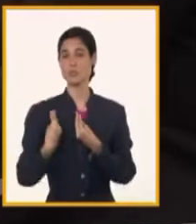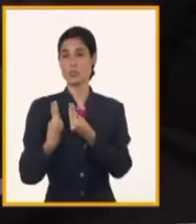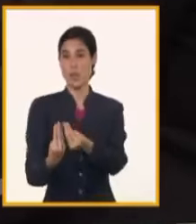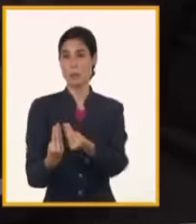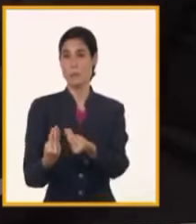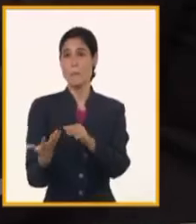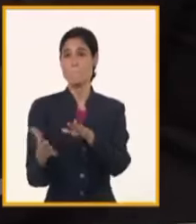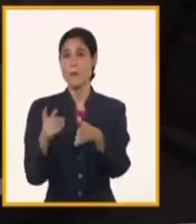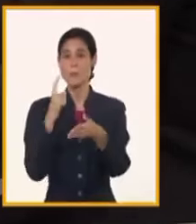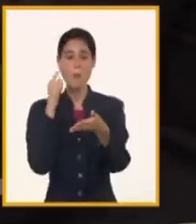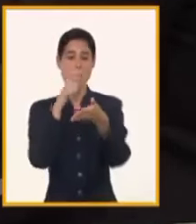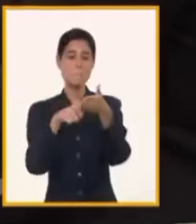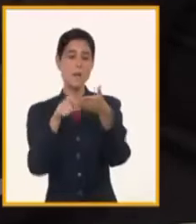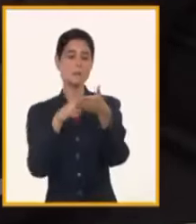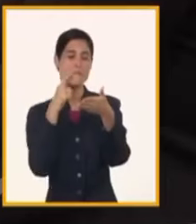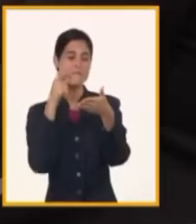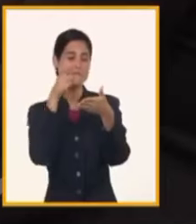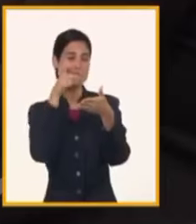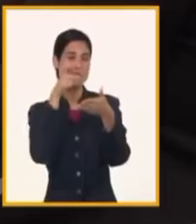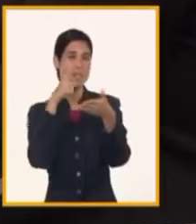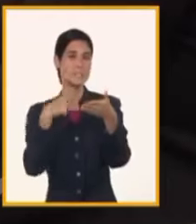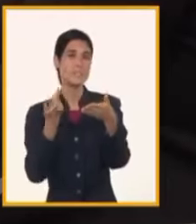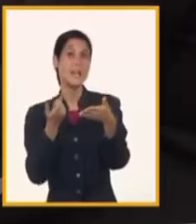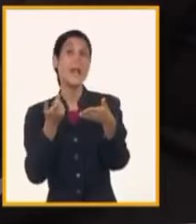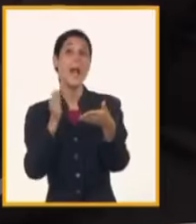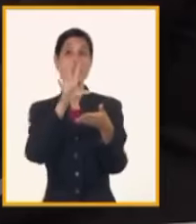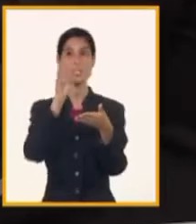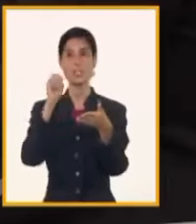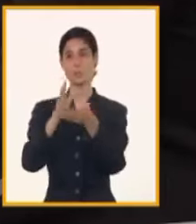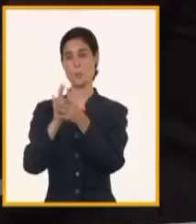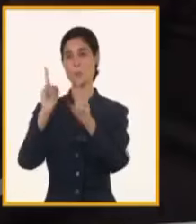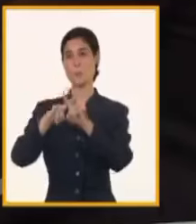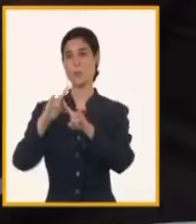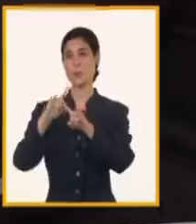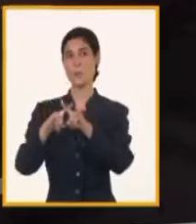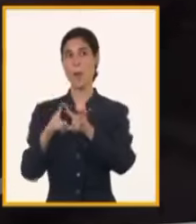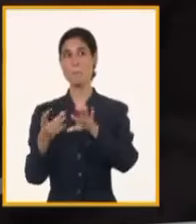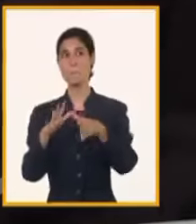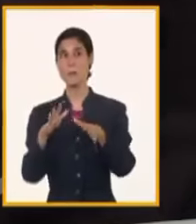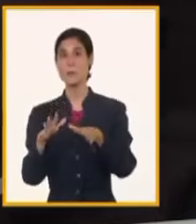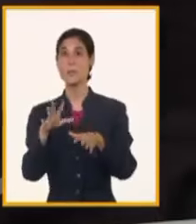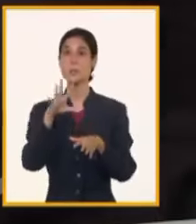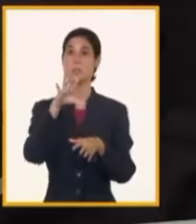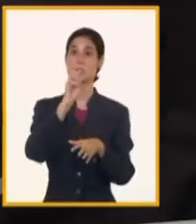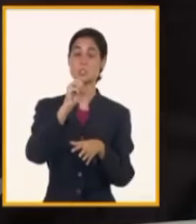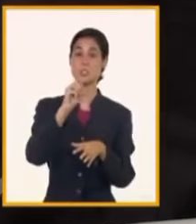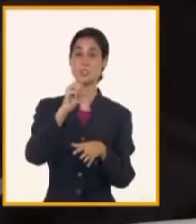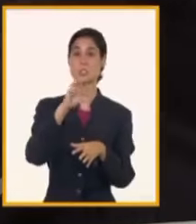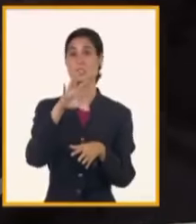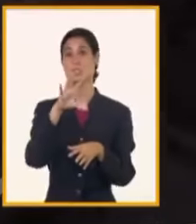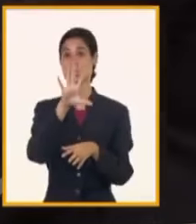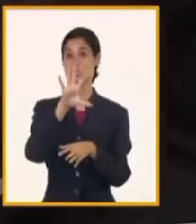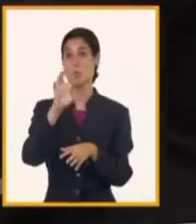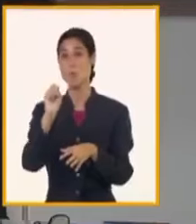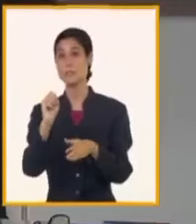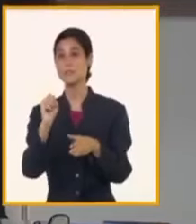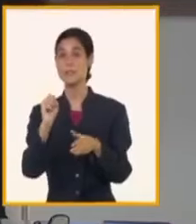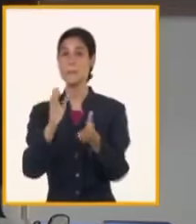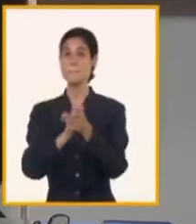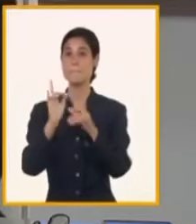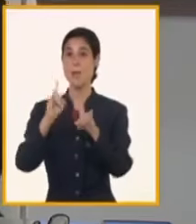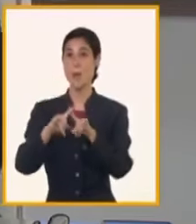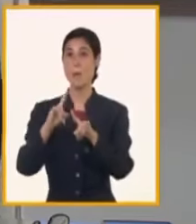entonces 500 mw la afectación el 10% de 500 es 50 mw y le toca a esa provincia 50 mw cuando es